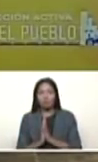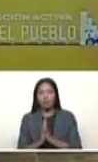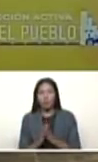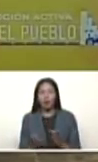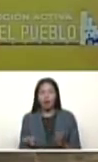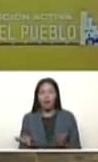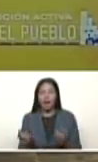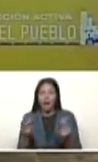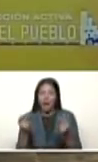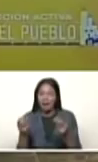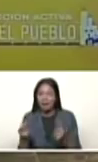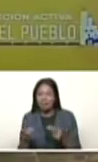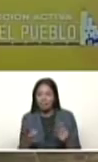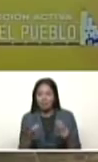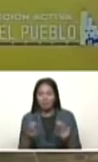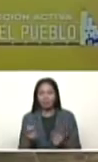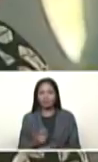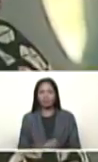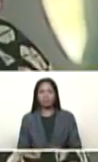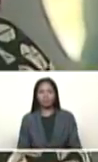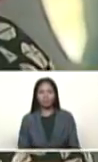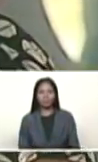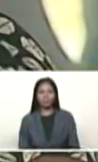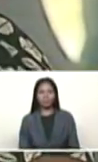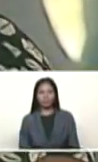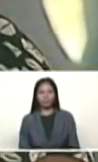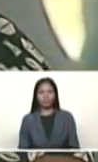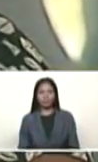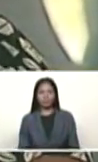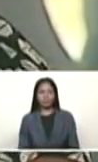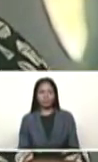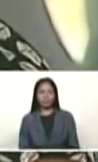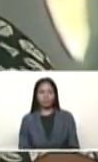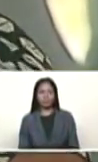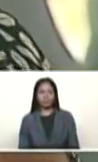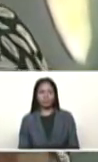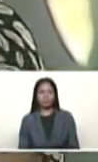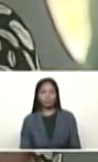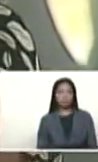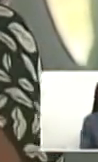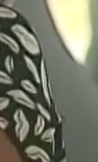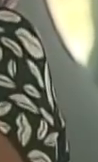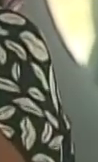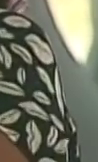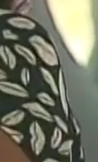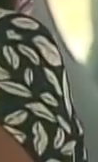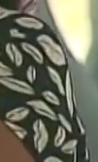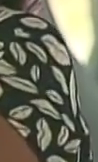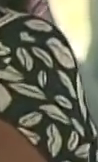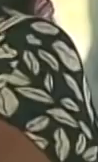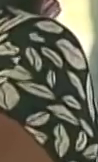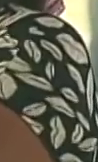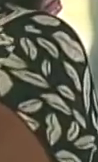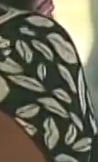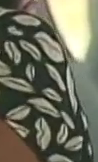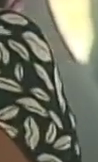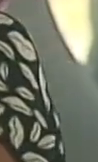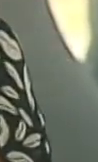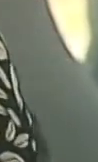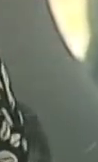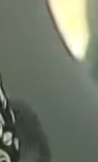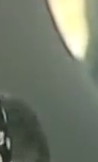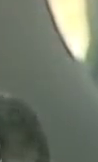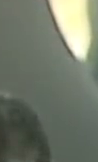la Contraloría Social. Claro que sí, presidente. Maura, continúa, por favor. Okay, continuamos. Seguimos con lo que es